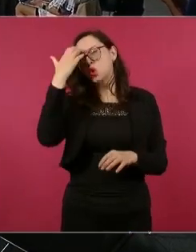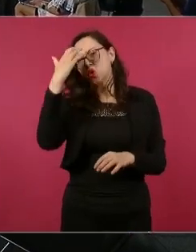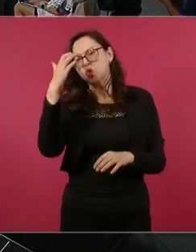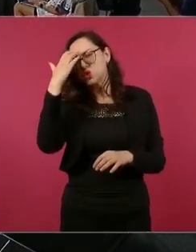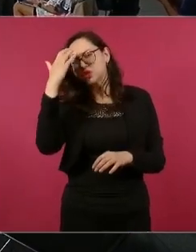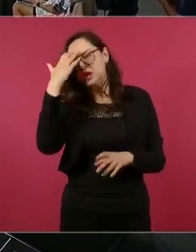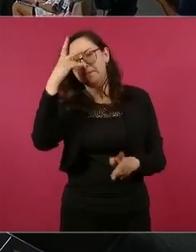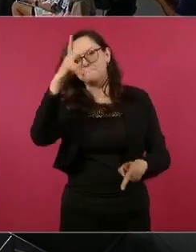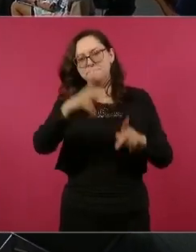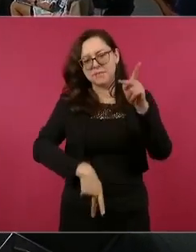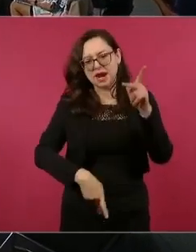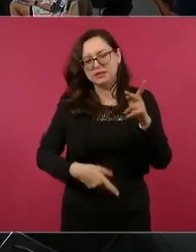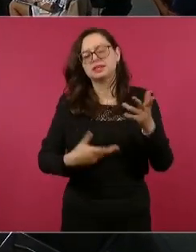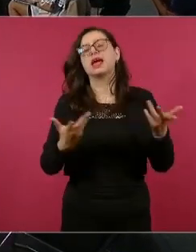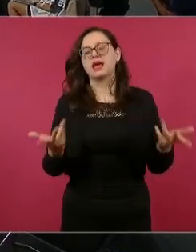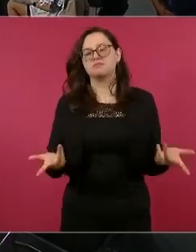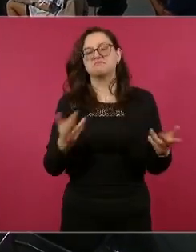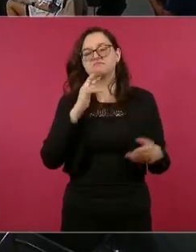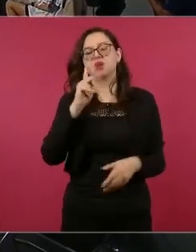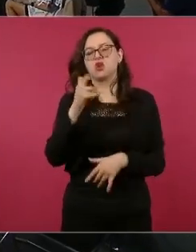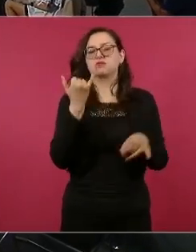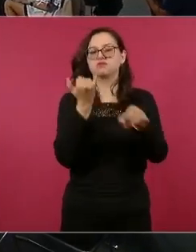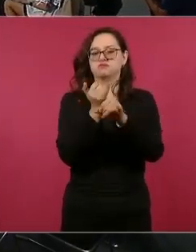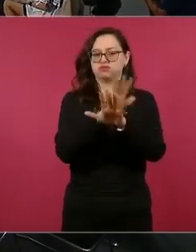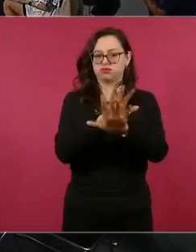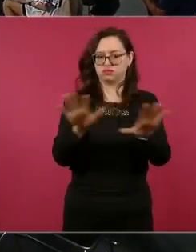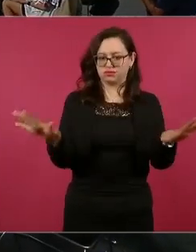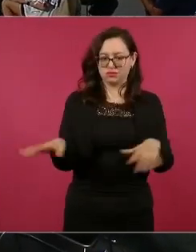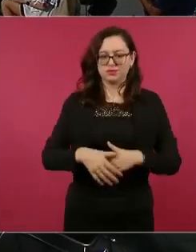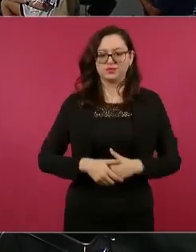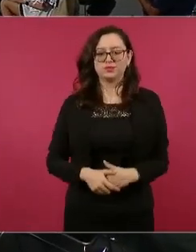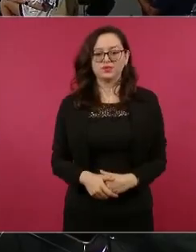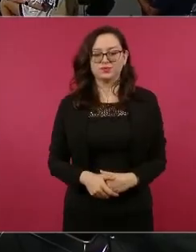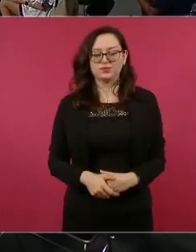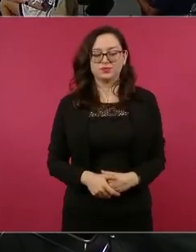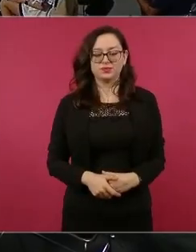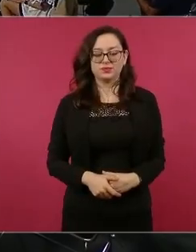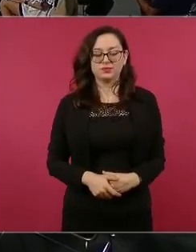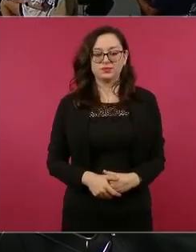conocen, y es bueno informar sobre esto.